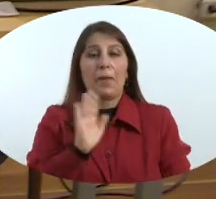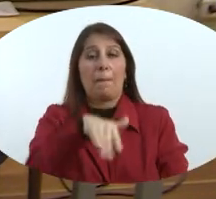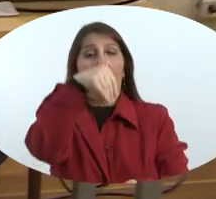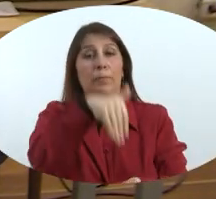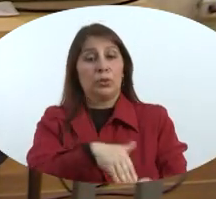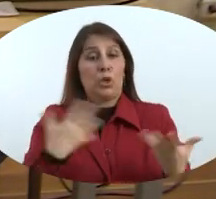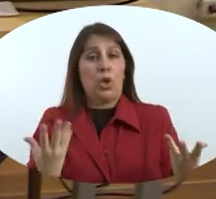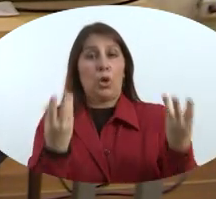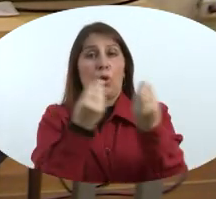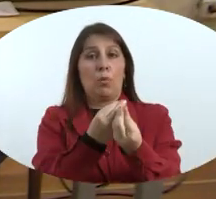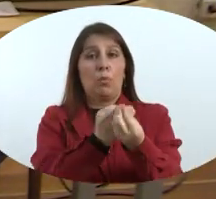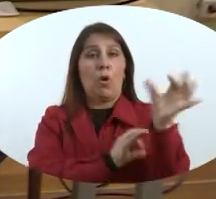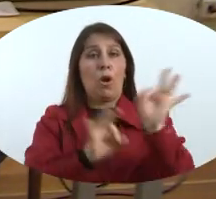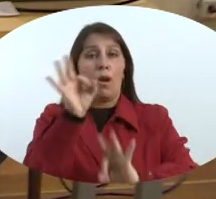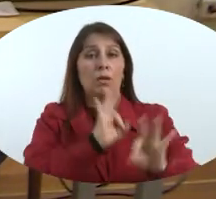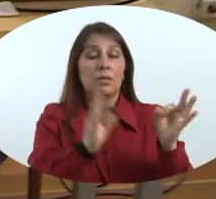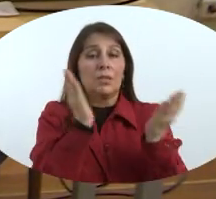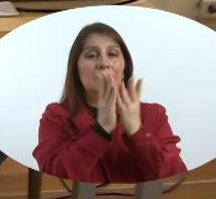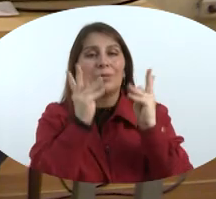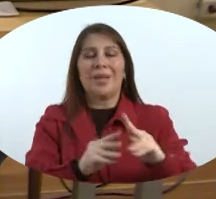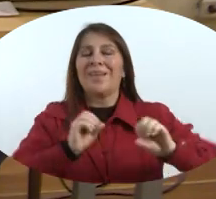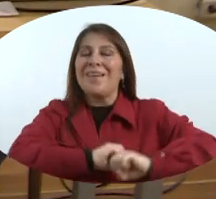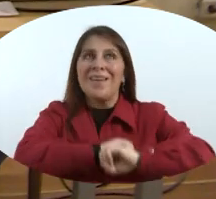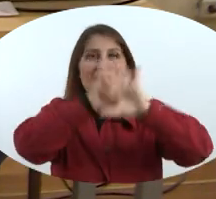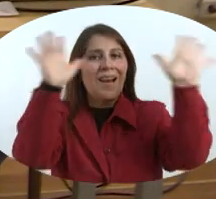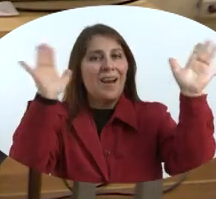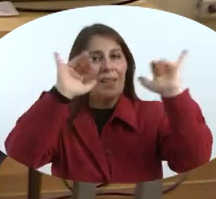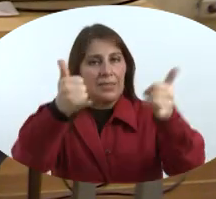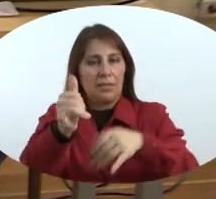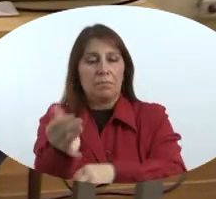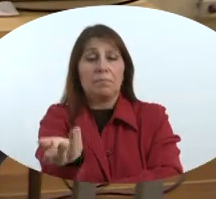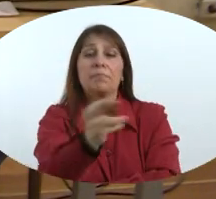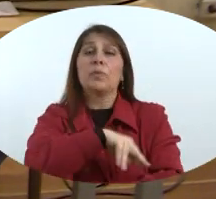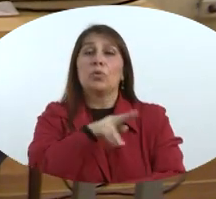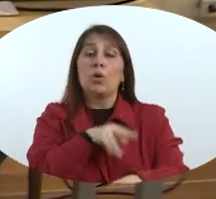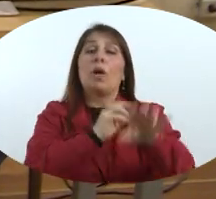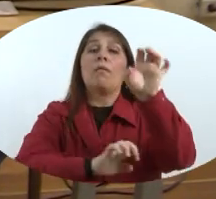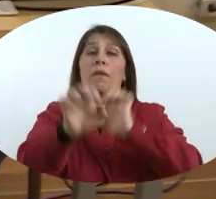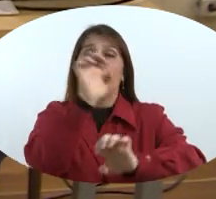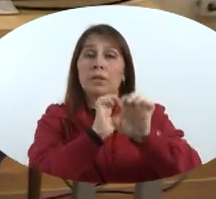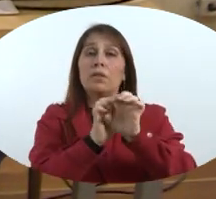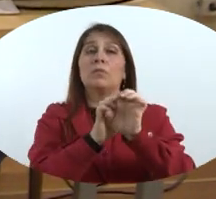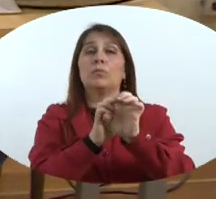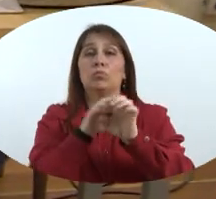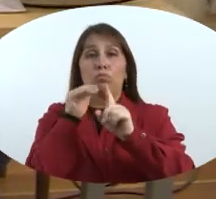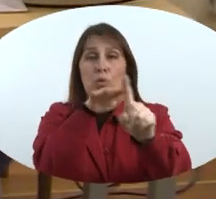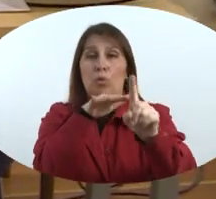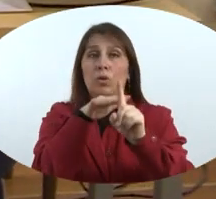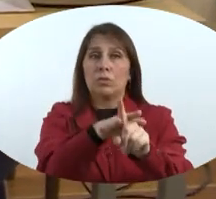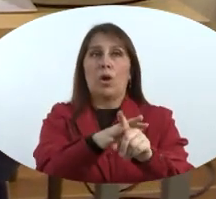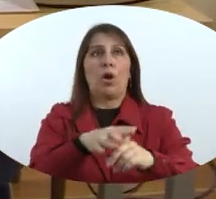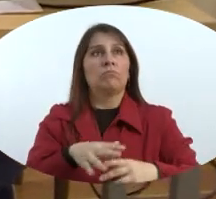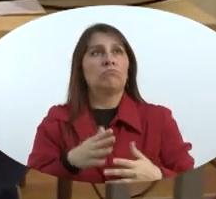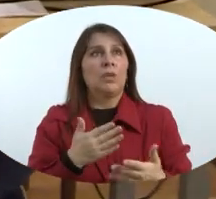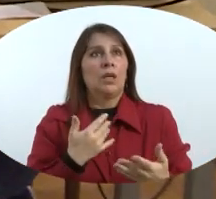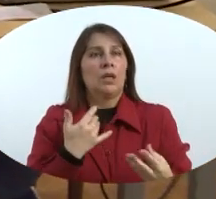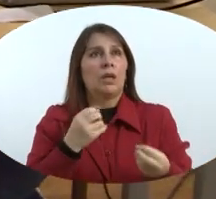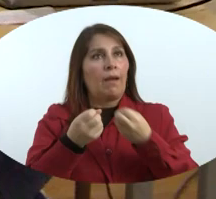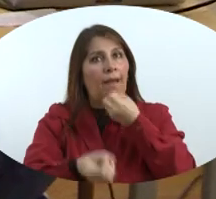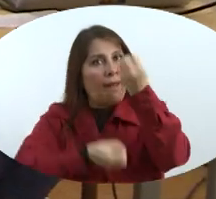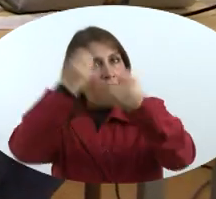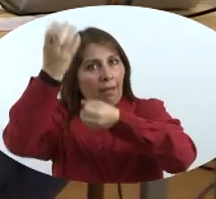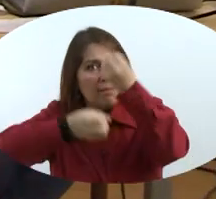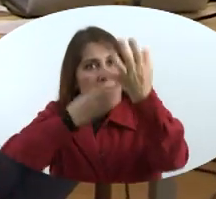posición de la organización colombiana de estudiantes siempre ha sido clara en eso nosotros defendemos una movilización de corte democrático civilista